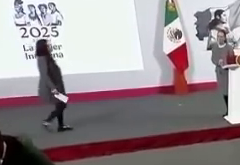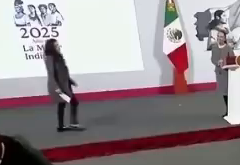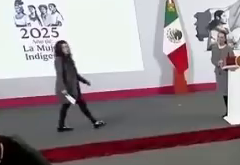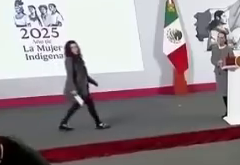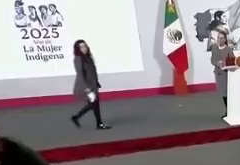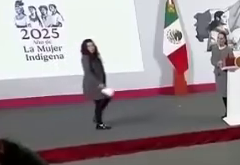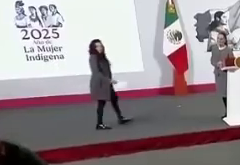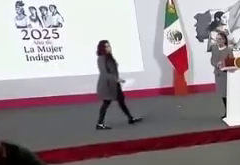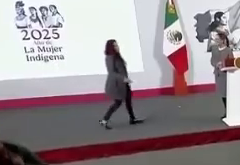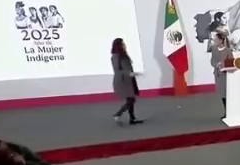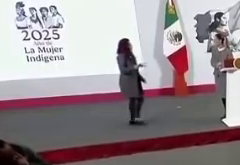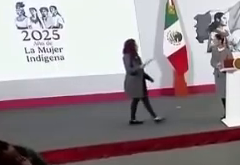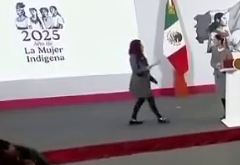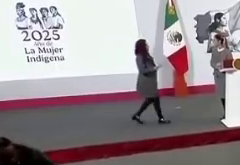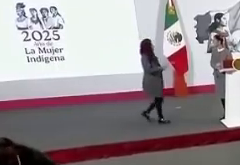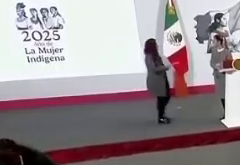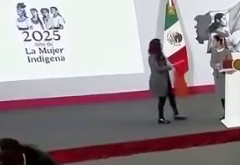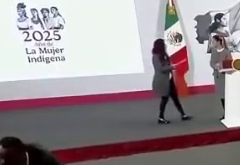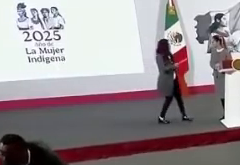Mañana.